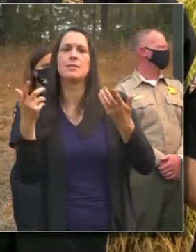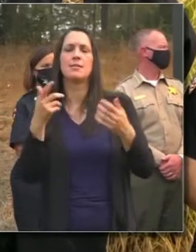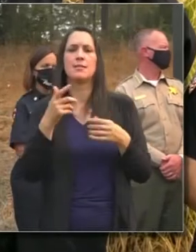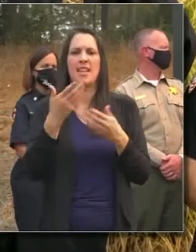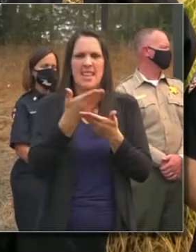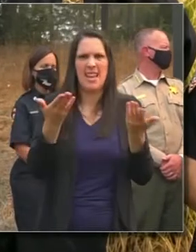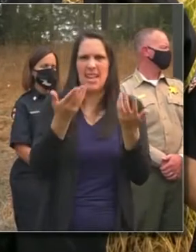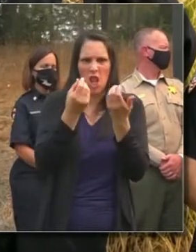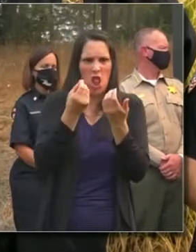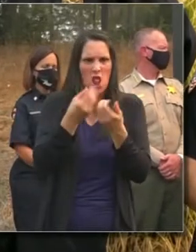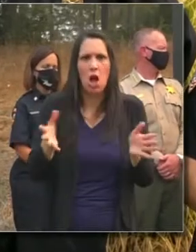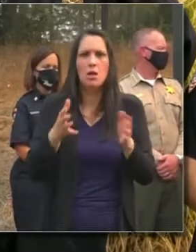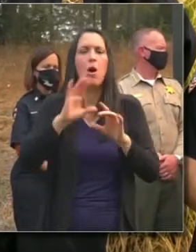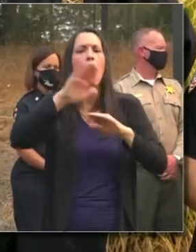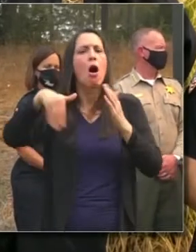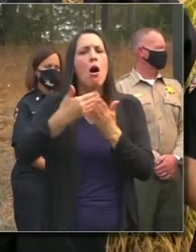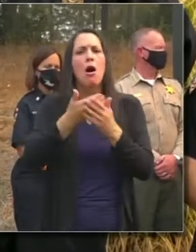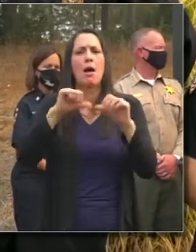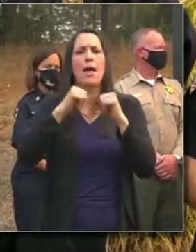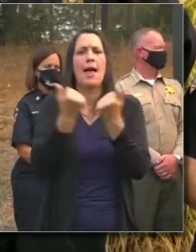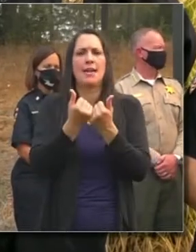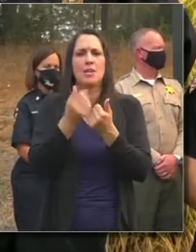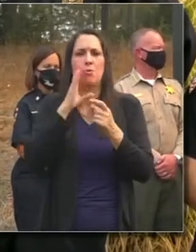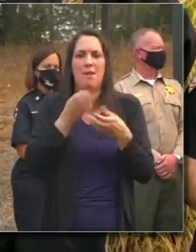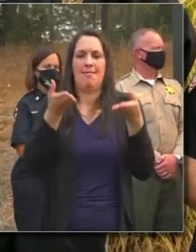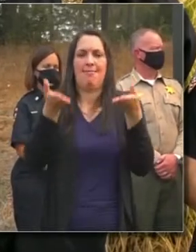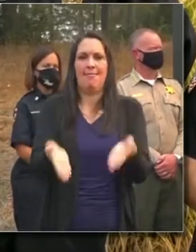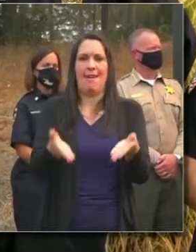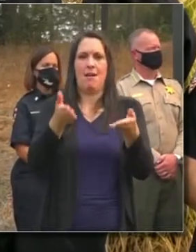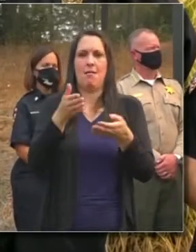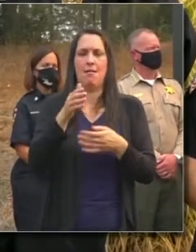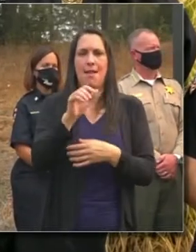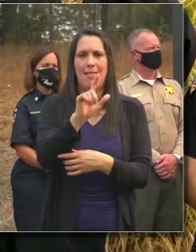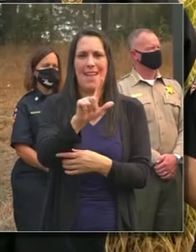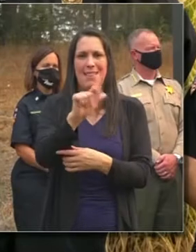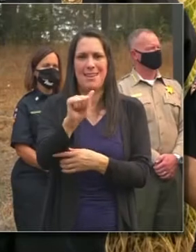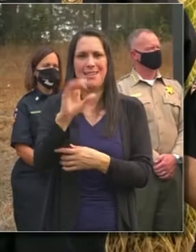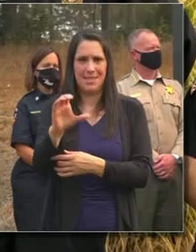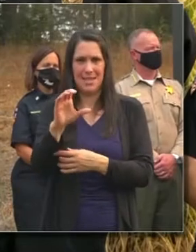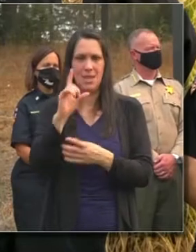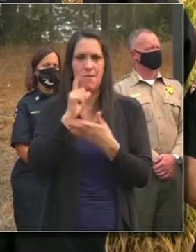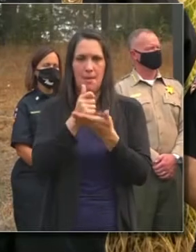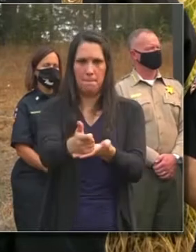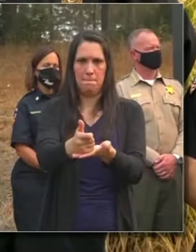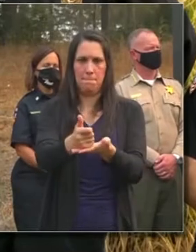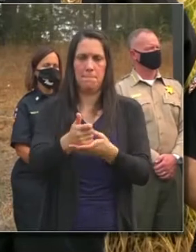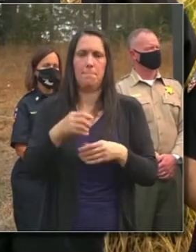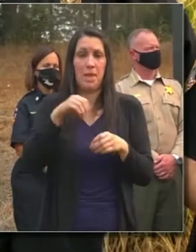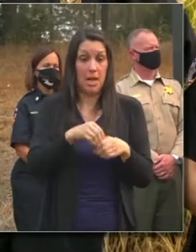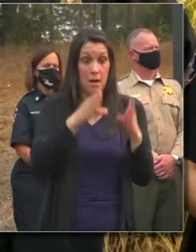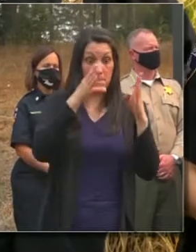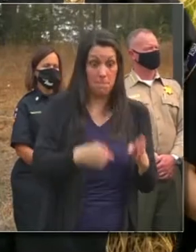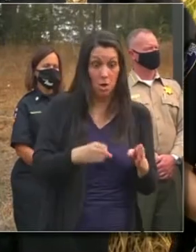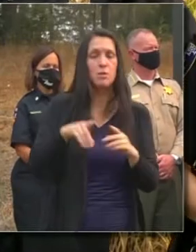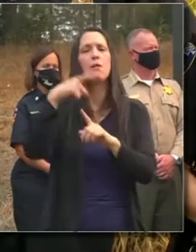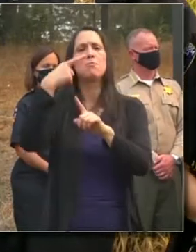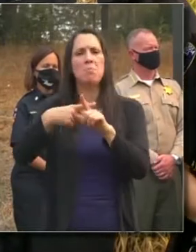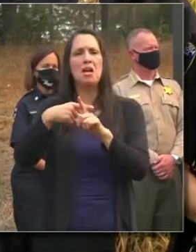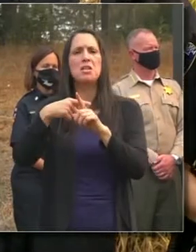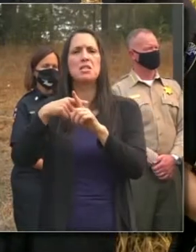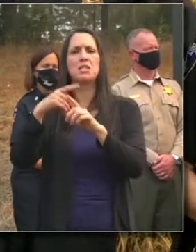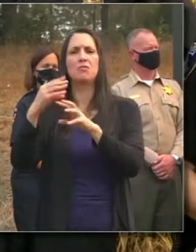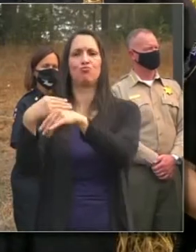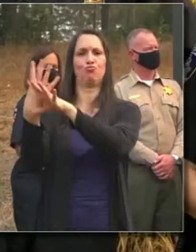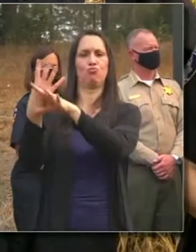documentos licencias de conducir etcétera y eso será en un solo lugar podremos hacerlo tanto en persona como virtualmente